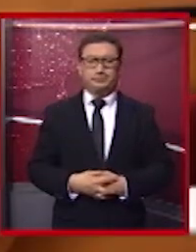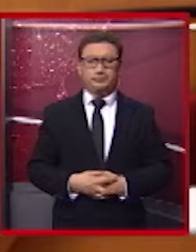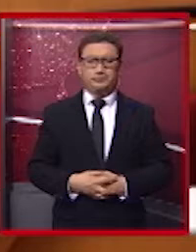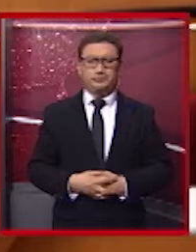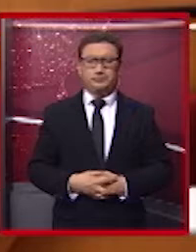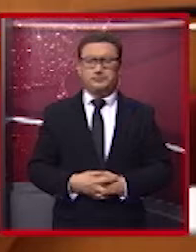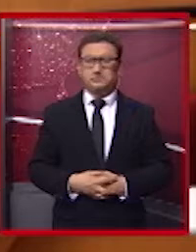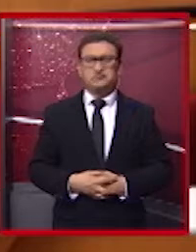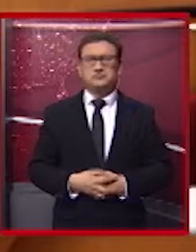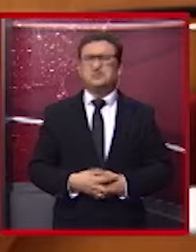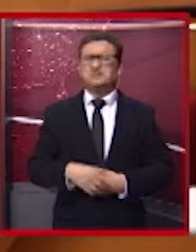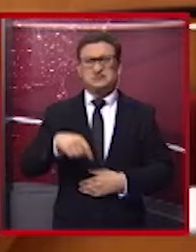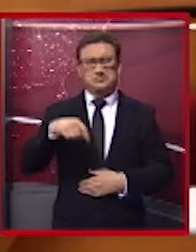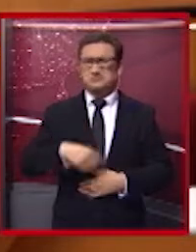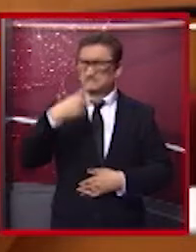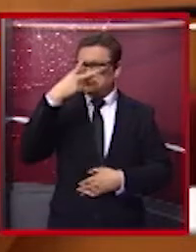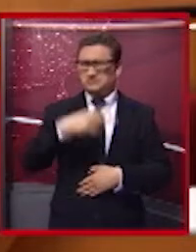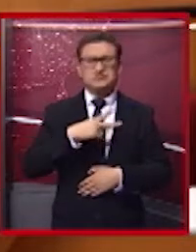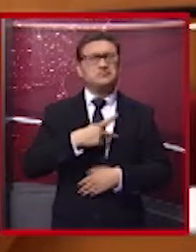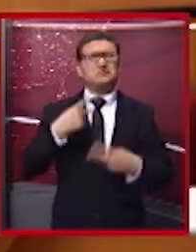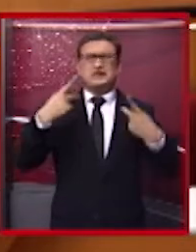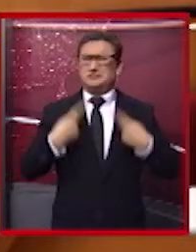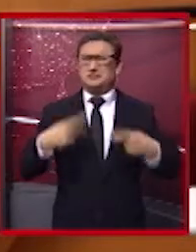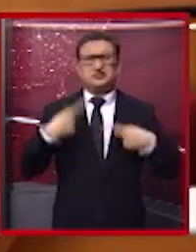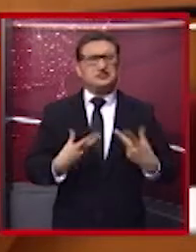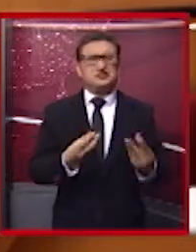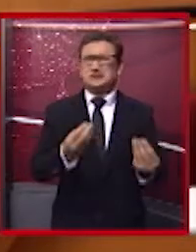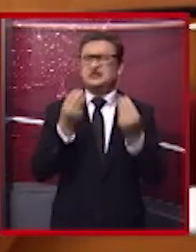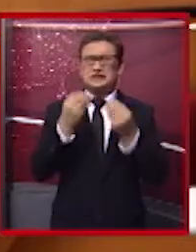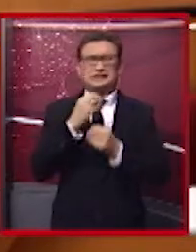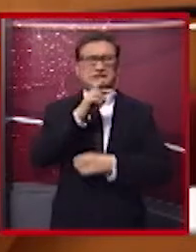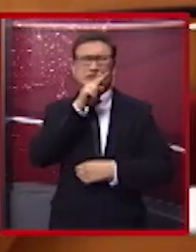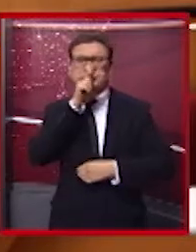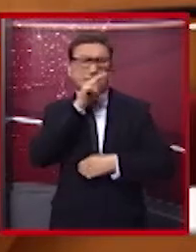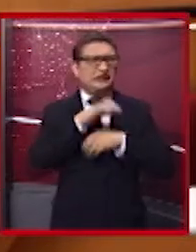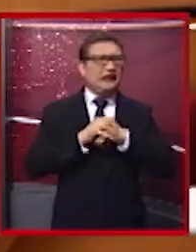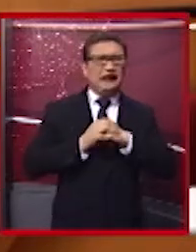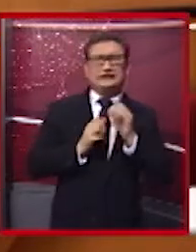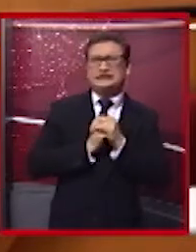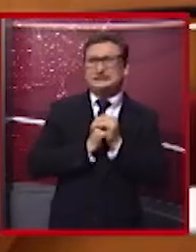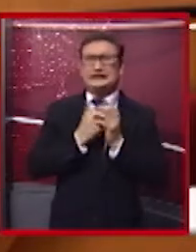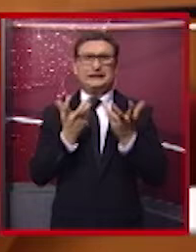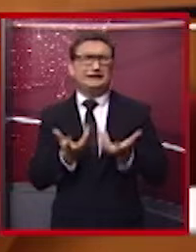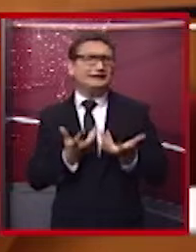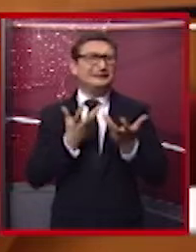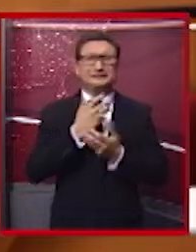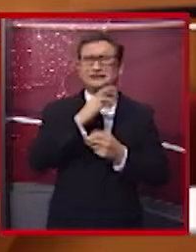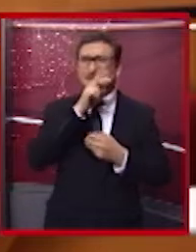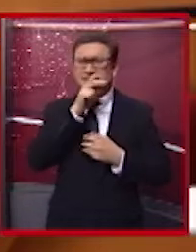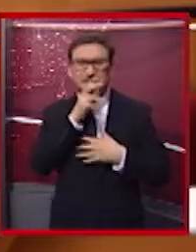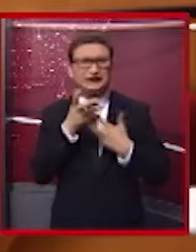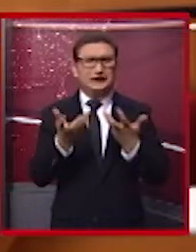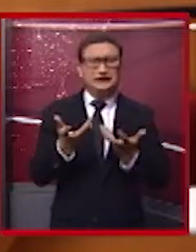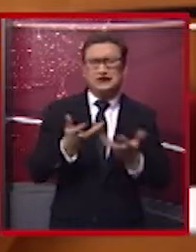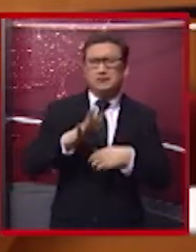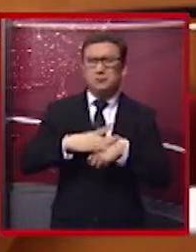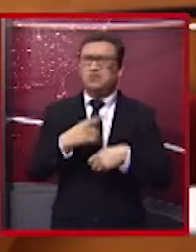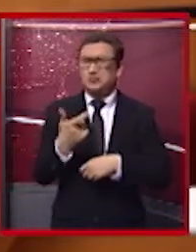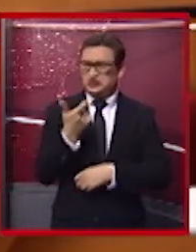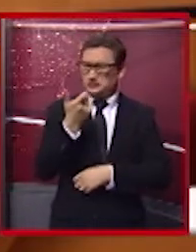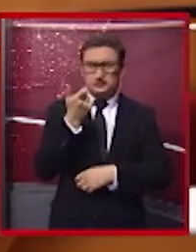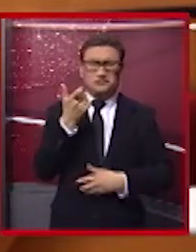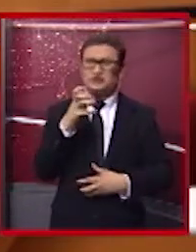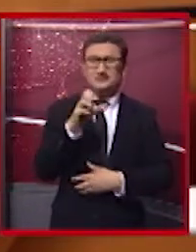Porque mucha gente en este país se truena los dedos de angustia porque no les